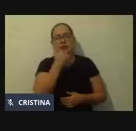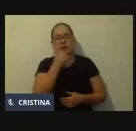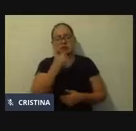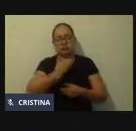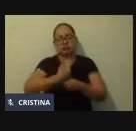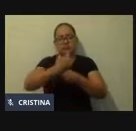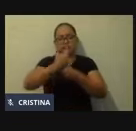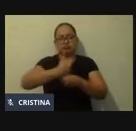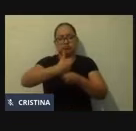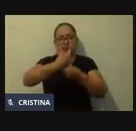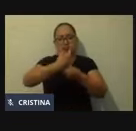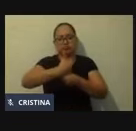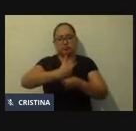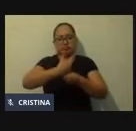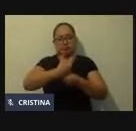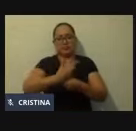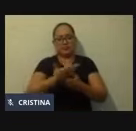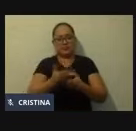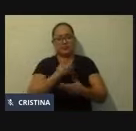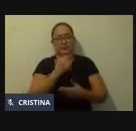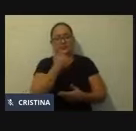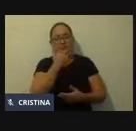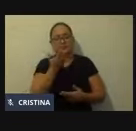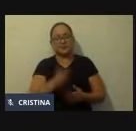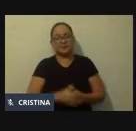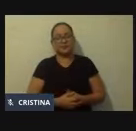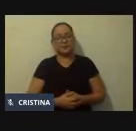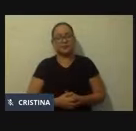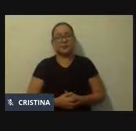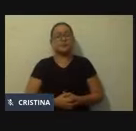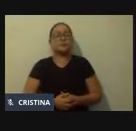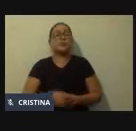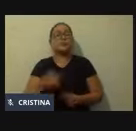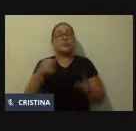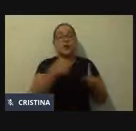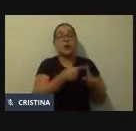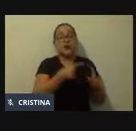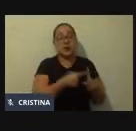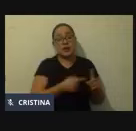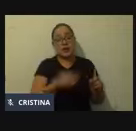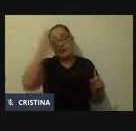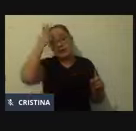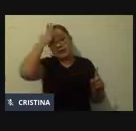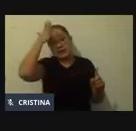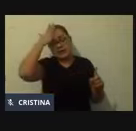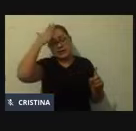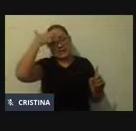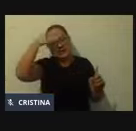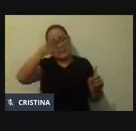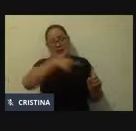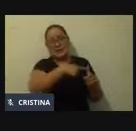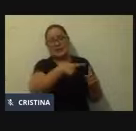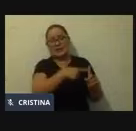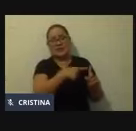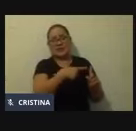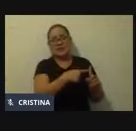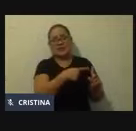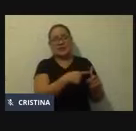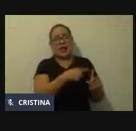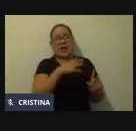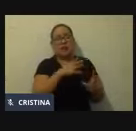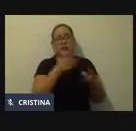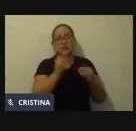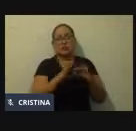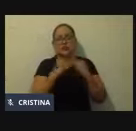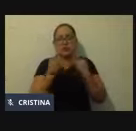perdonen, disculpen. Ya, filtraban por varias ponían varios filtros para